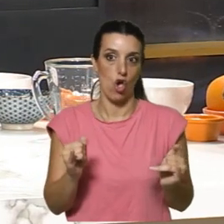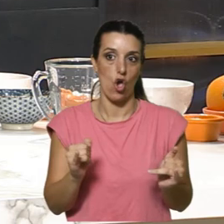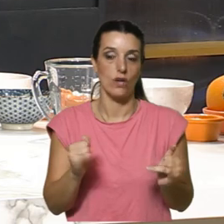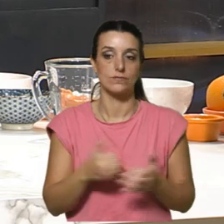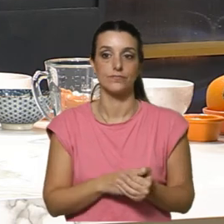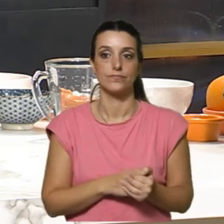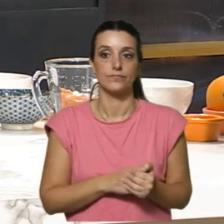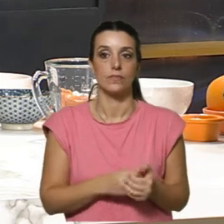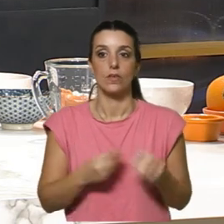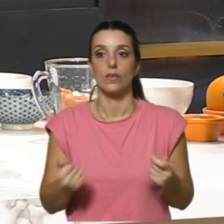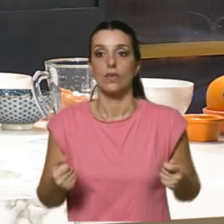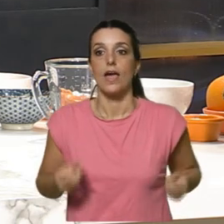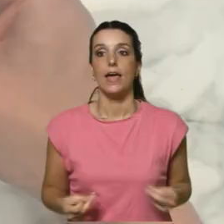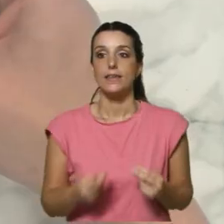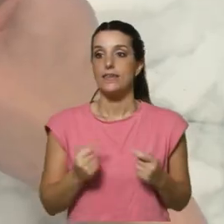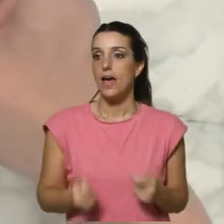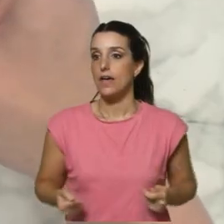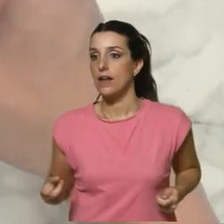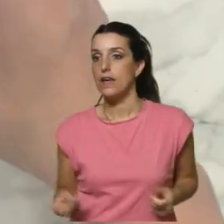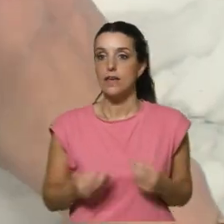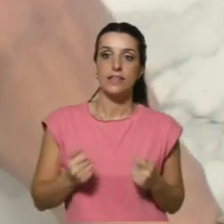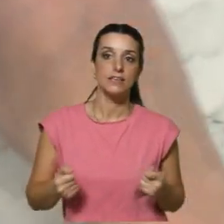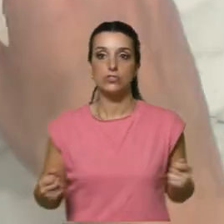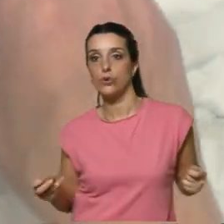sí. Ya, mezclando así, sacas.